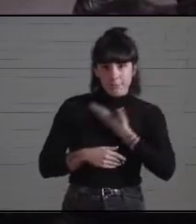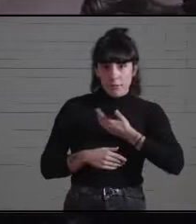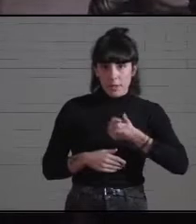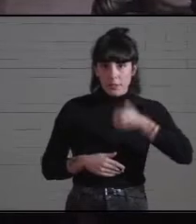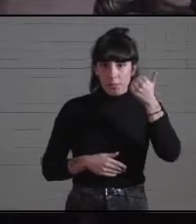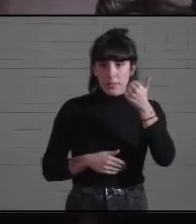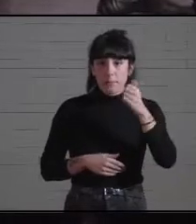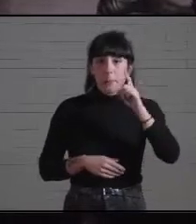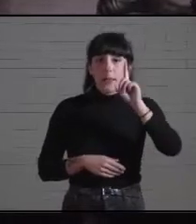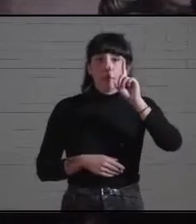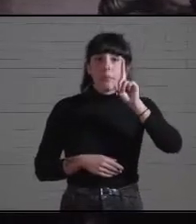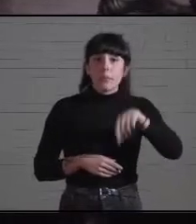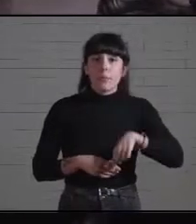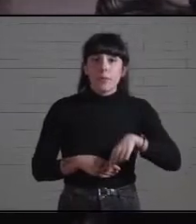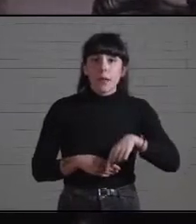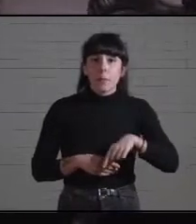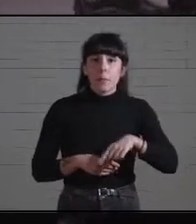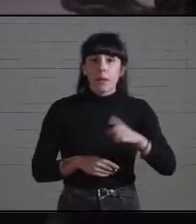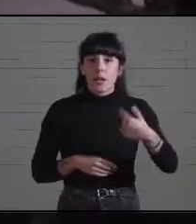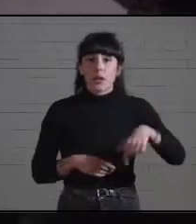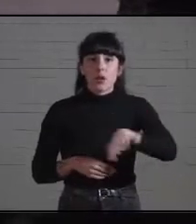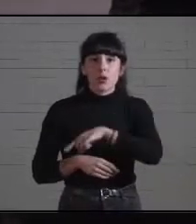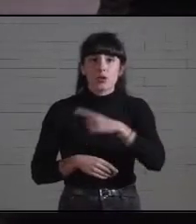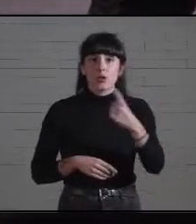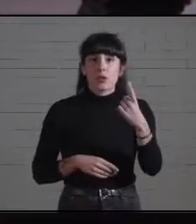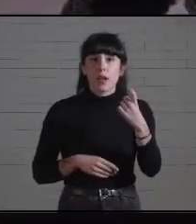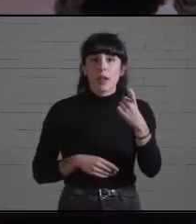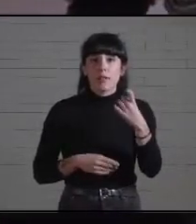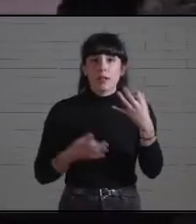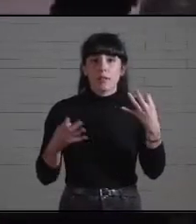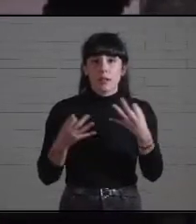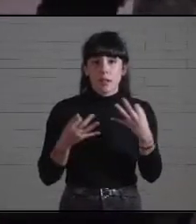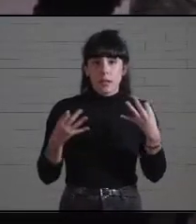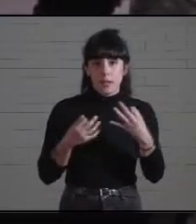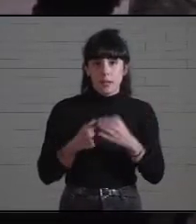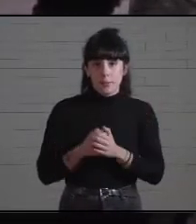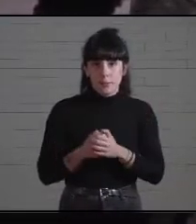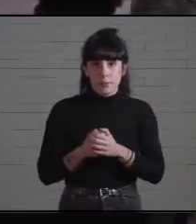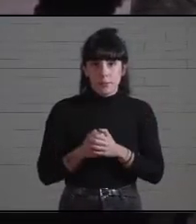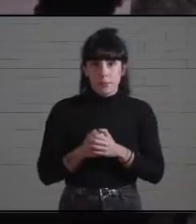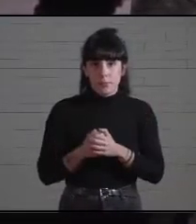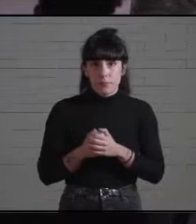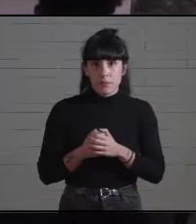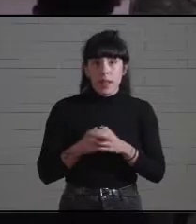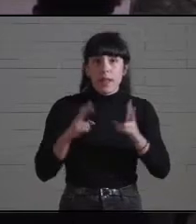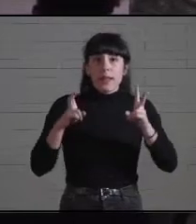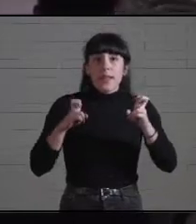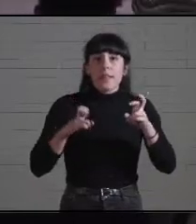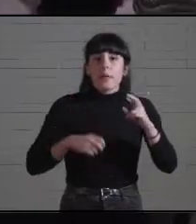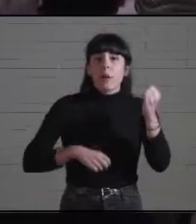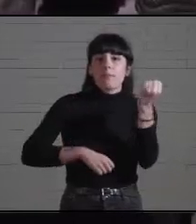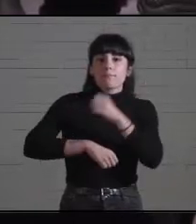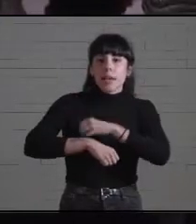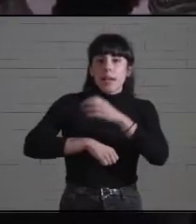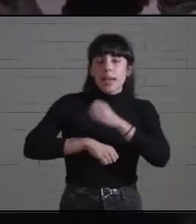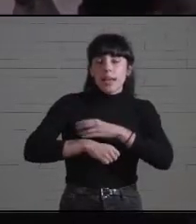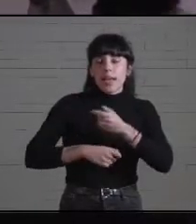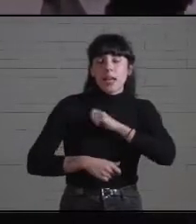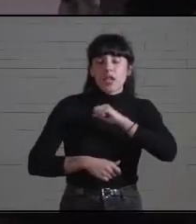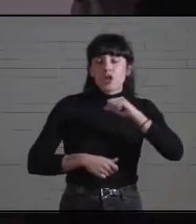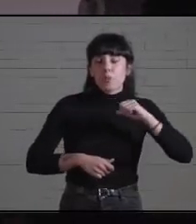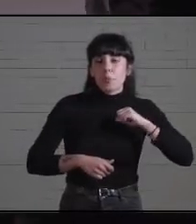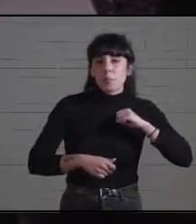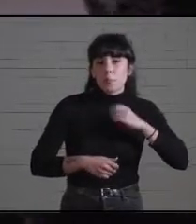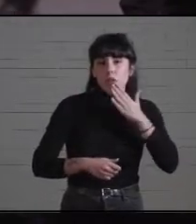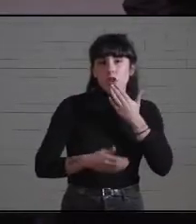Y también necesitamos asegurar los ingresos personales al menos al nivel